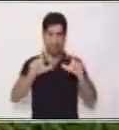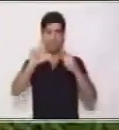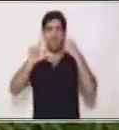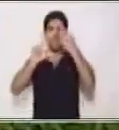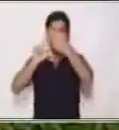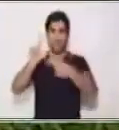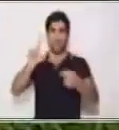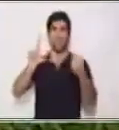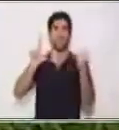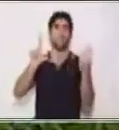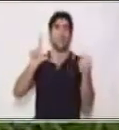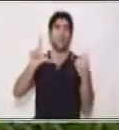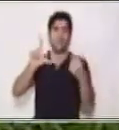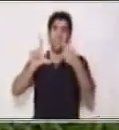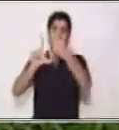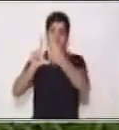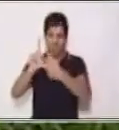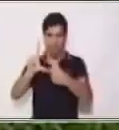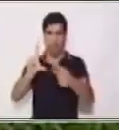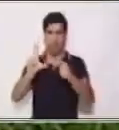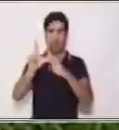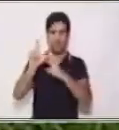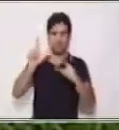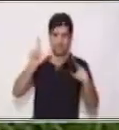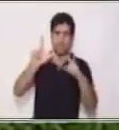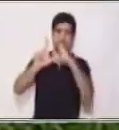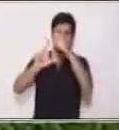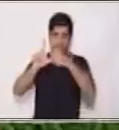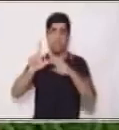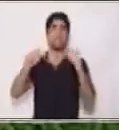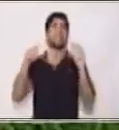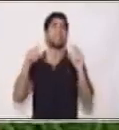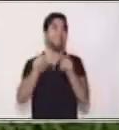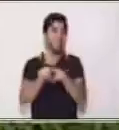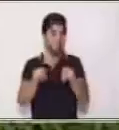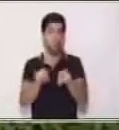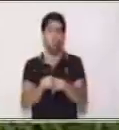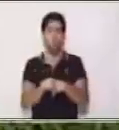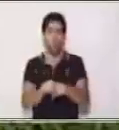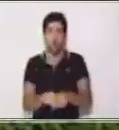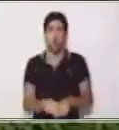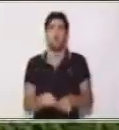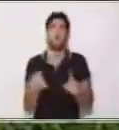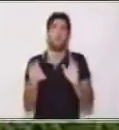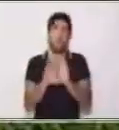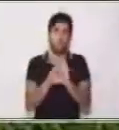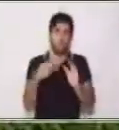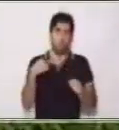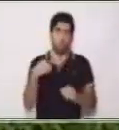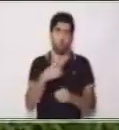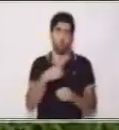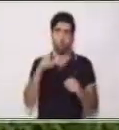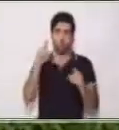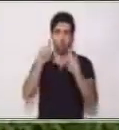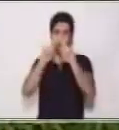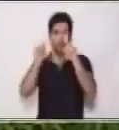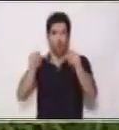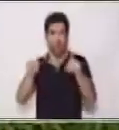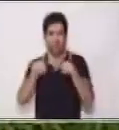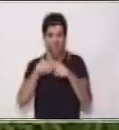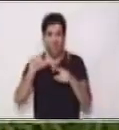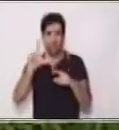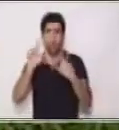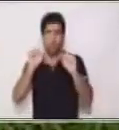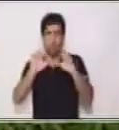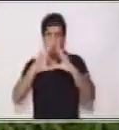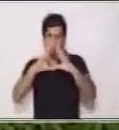base y altura. La base es igual a la altura. Si este cuadrado nosotros lo alargamos o prolongamos